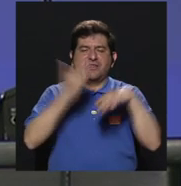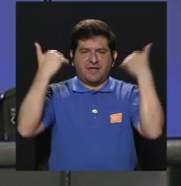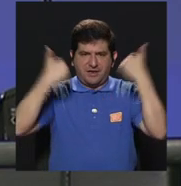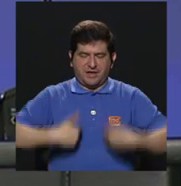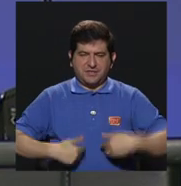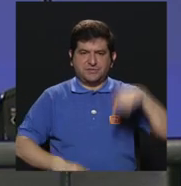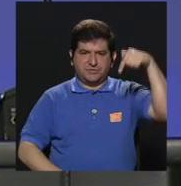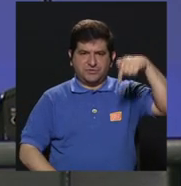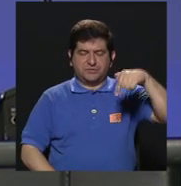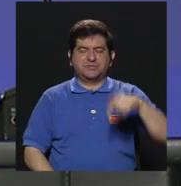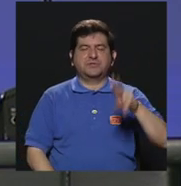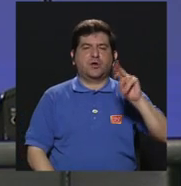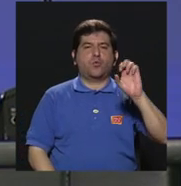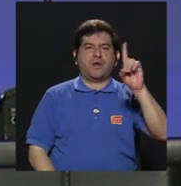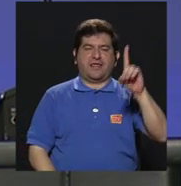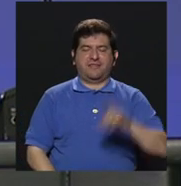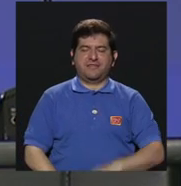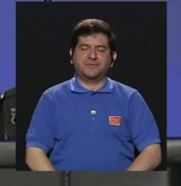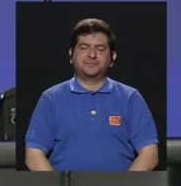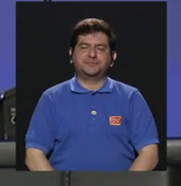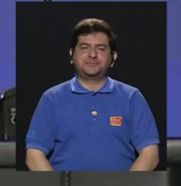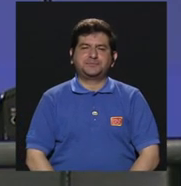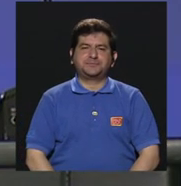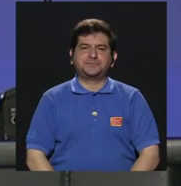de la Universidad Estatal a distancia.